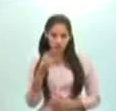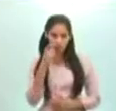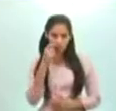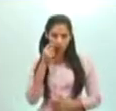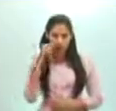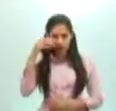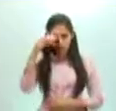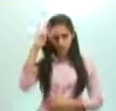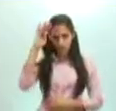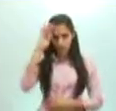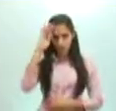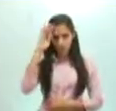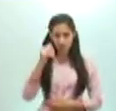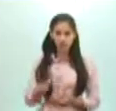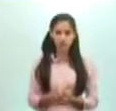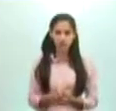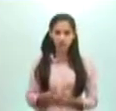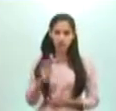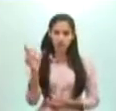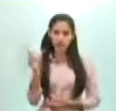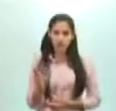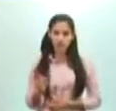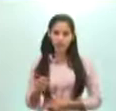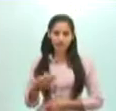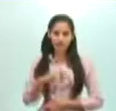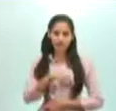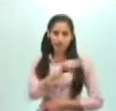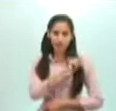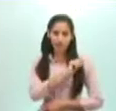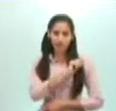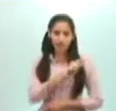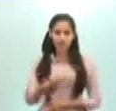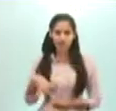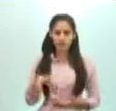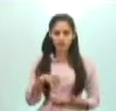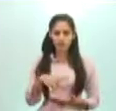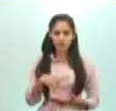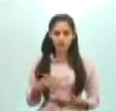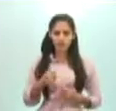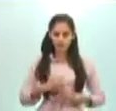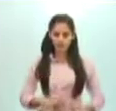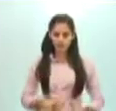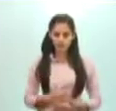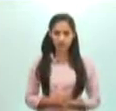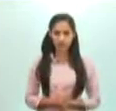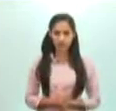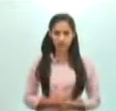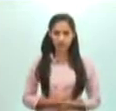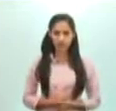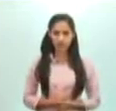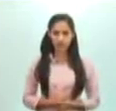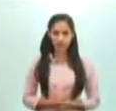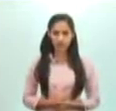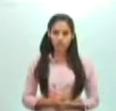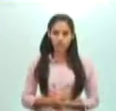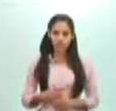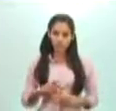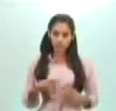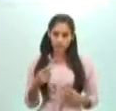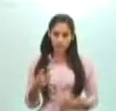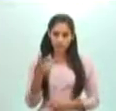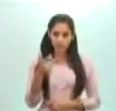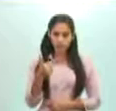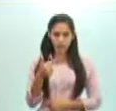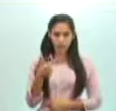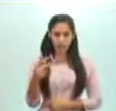su Oda al Niágara, y el poeta español Gustavo Adolfo Bécquer, con algunas de sus rimas. Pues bien,